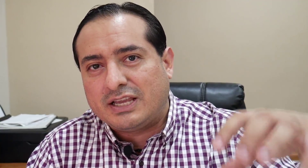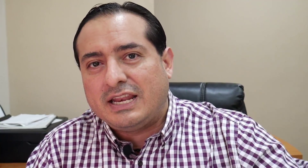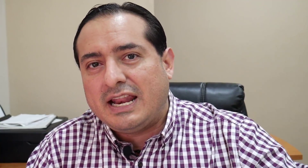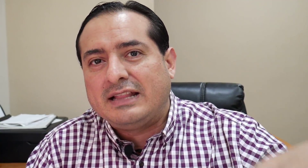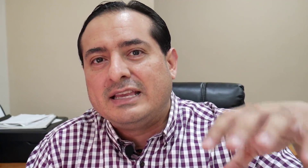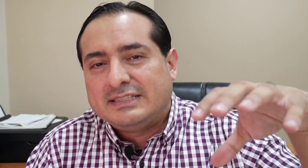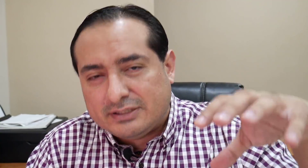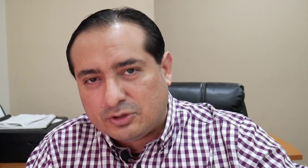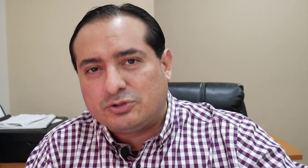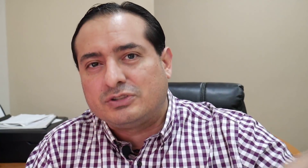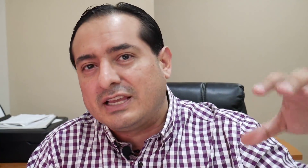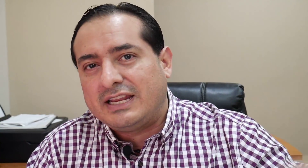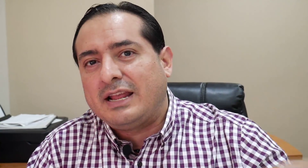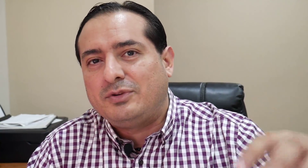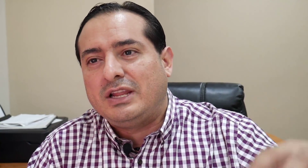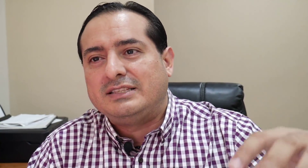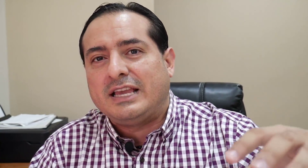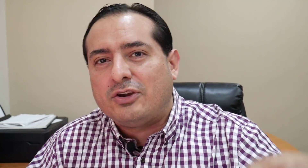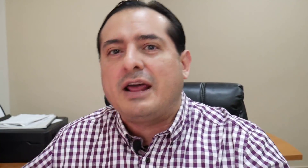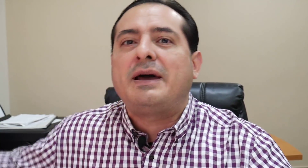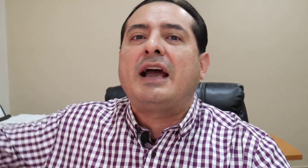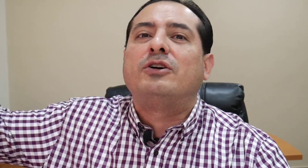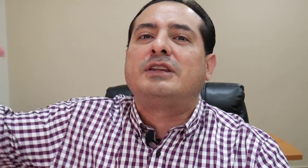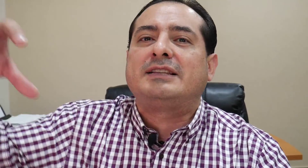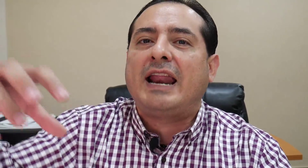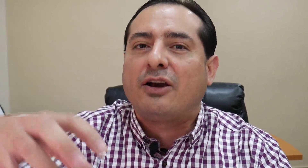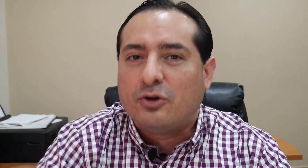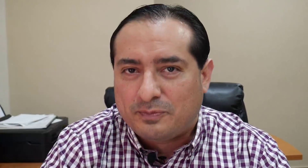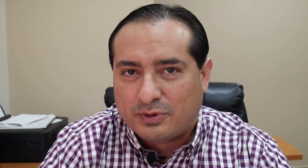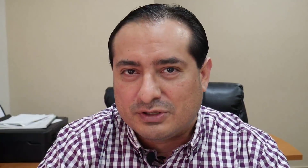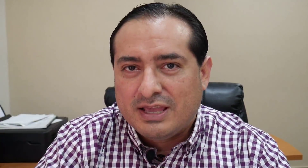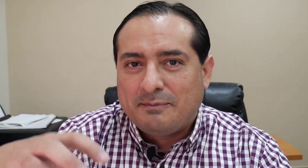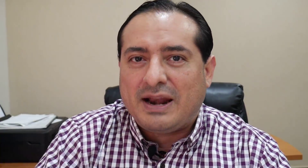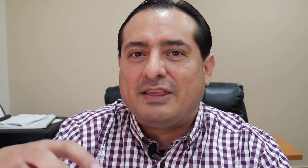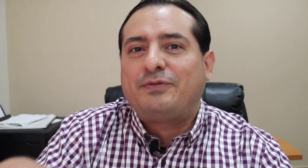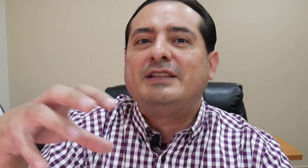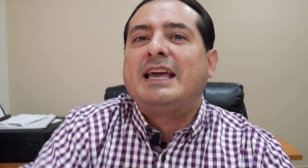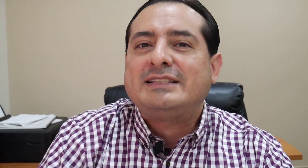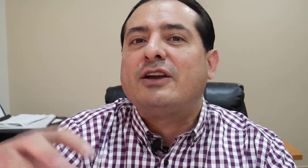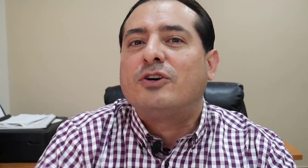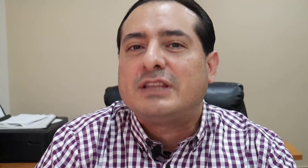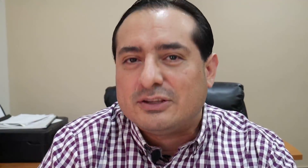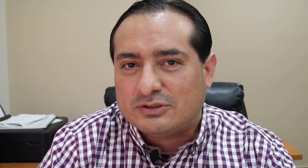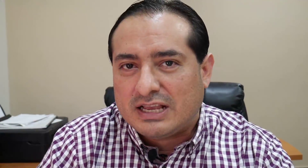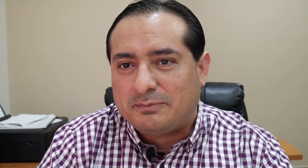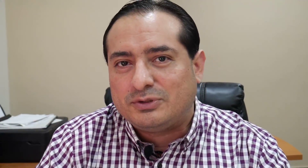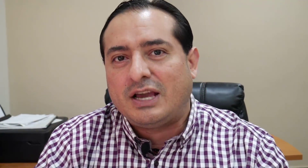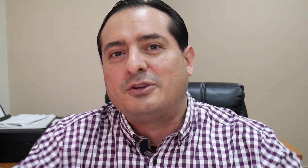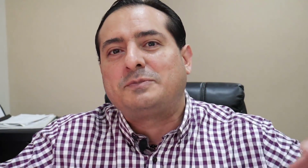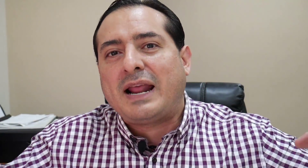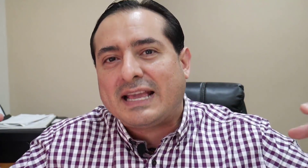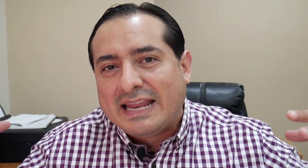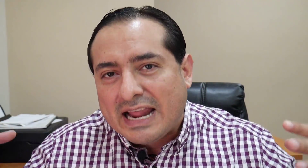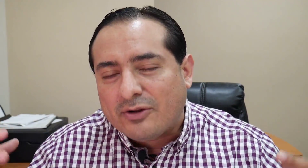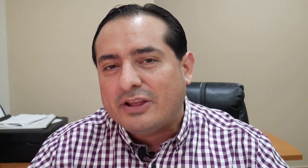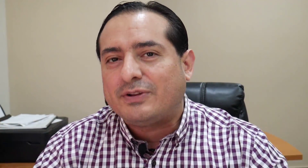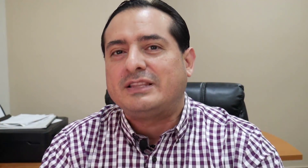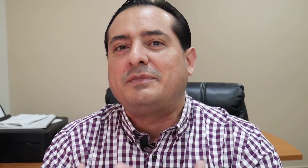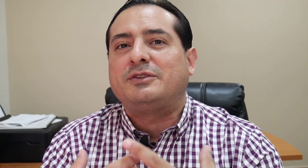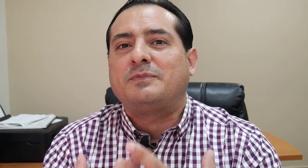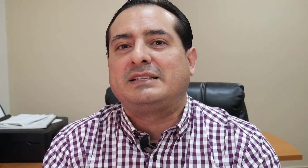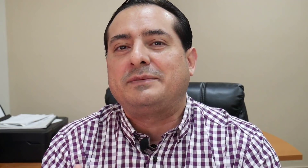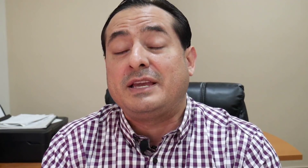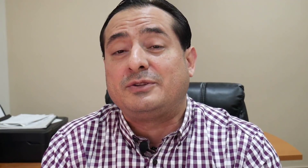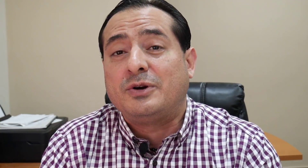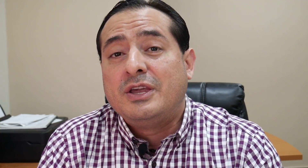que generan destrozos que generan violencia y ahora van a contratar a grupos para defenderse en contra de esos encapuchados para generar un enfrentamiento